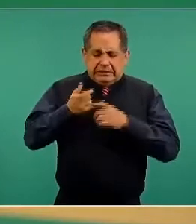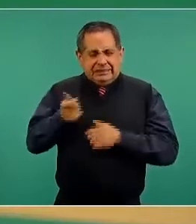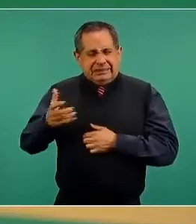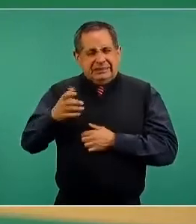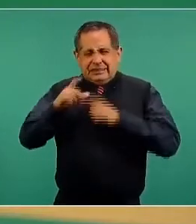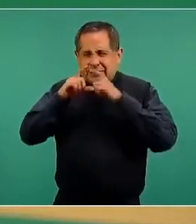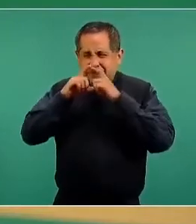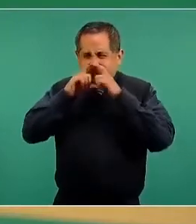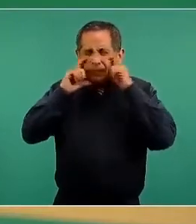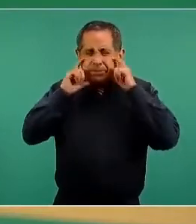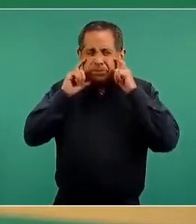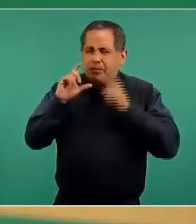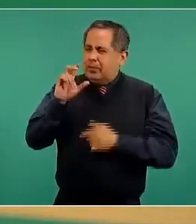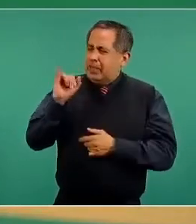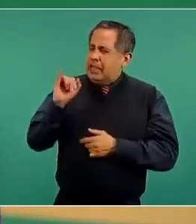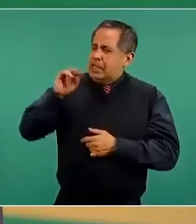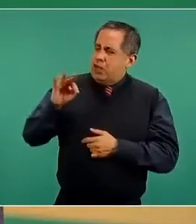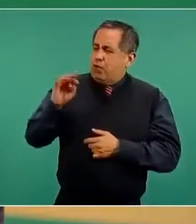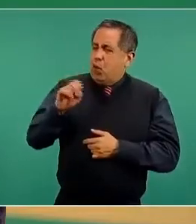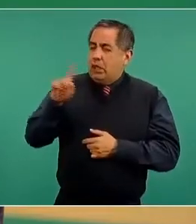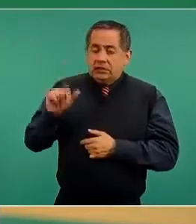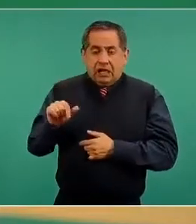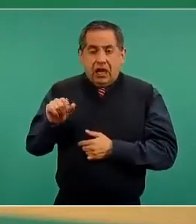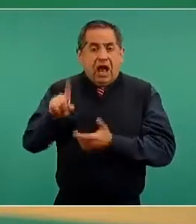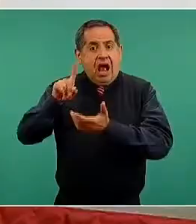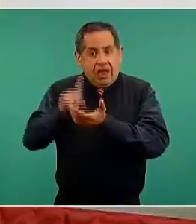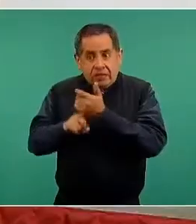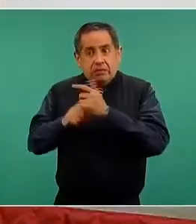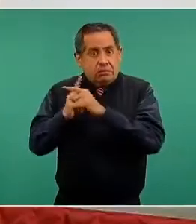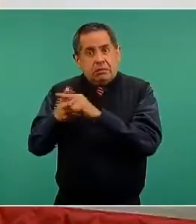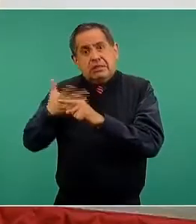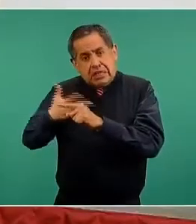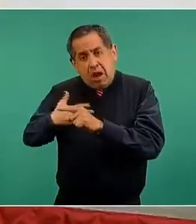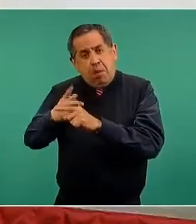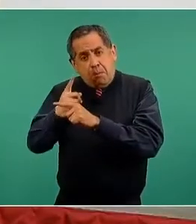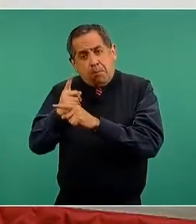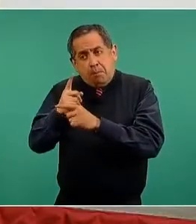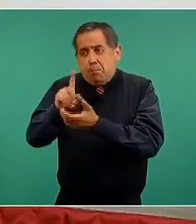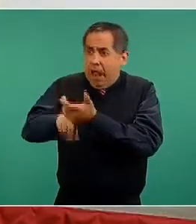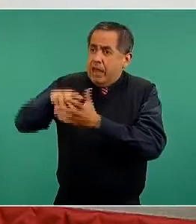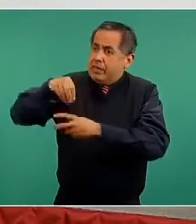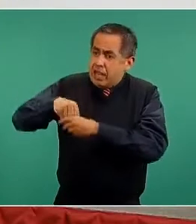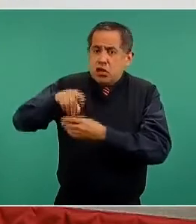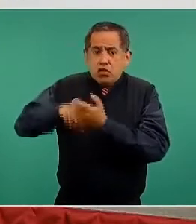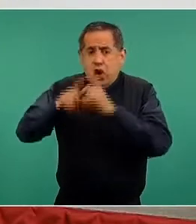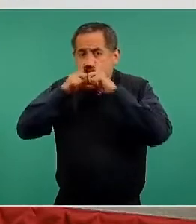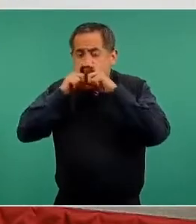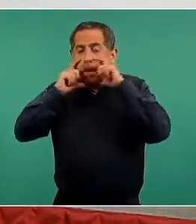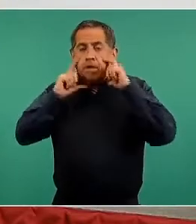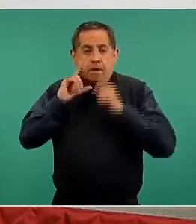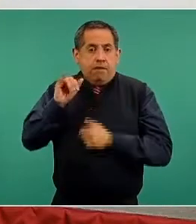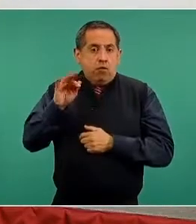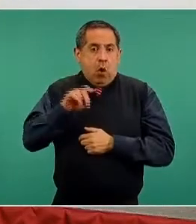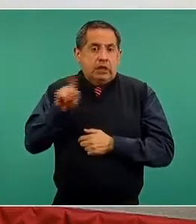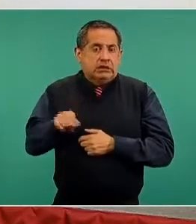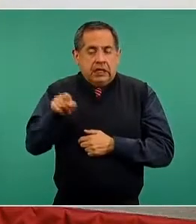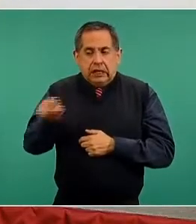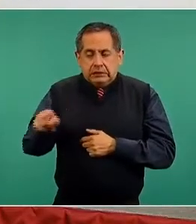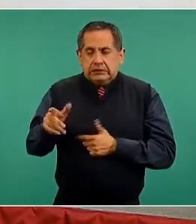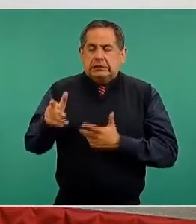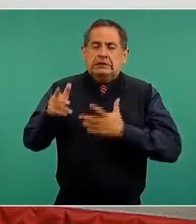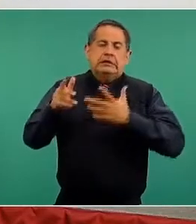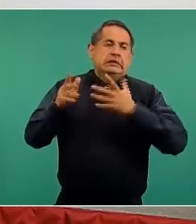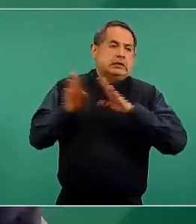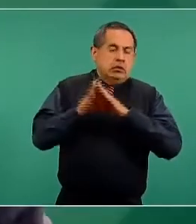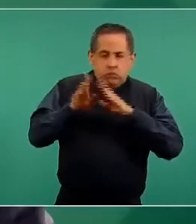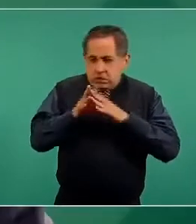conocido como enfermedad tipo influenza eran positivos a influenza. Eso nos permitió precisamente también lograr un uso más